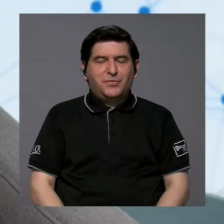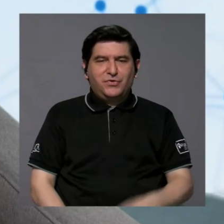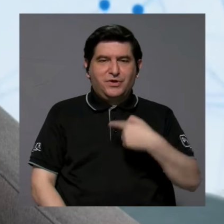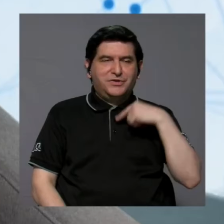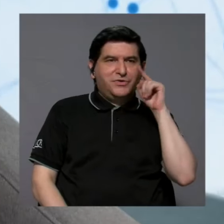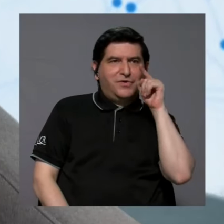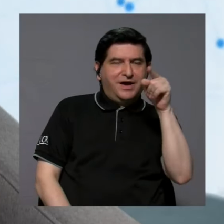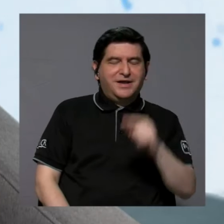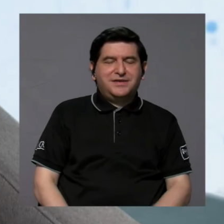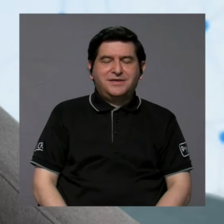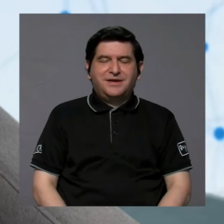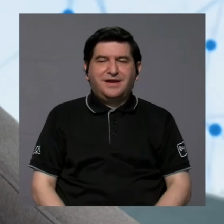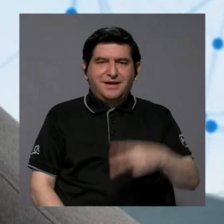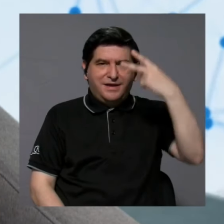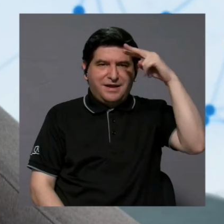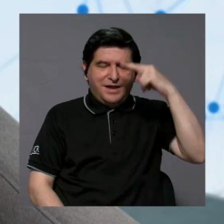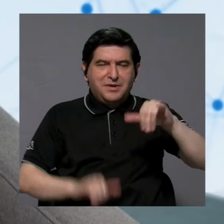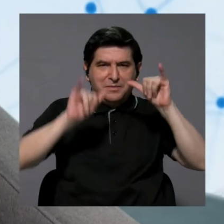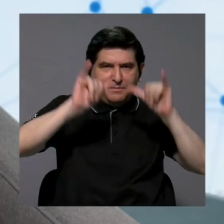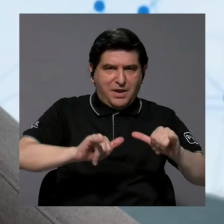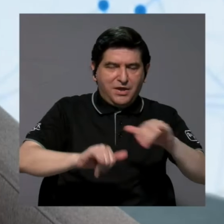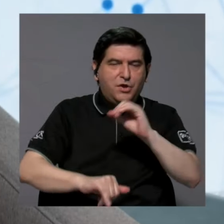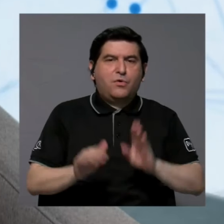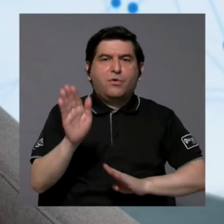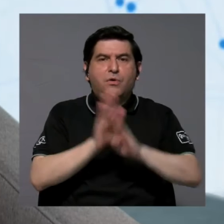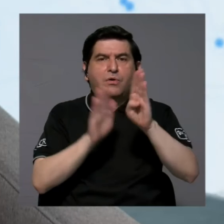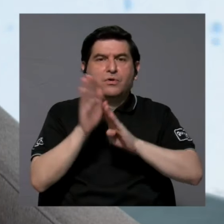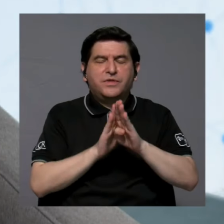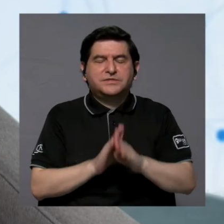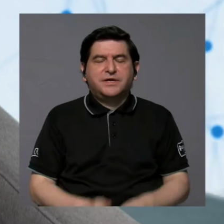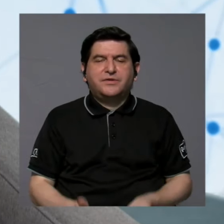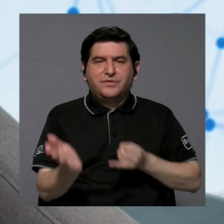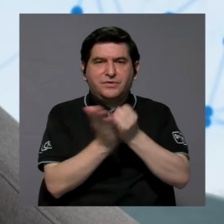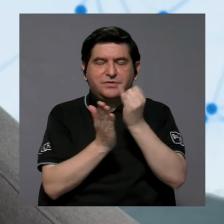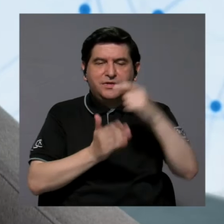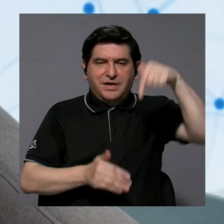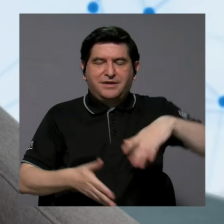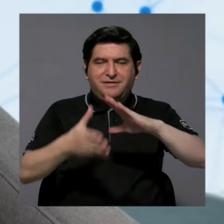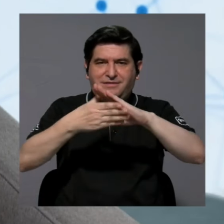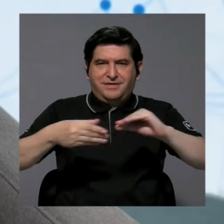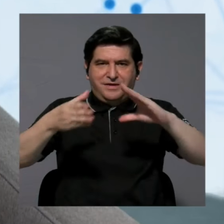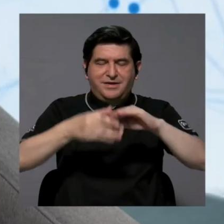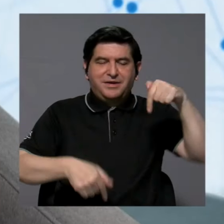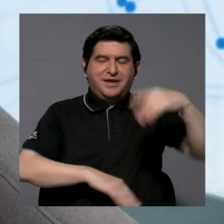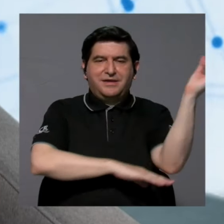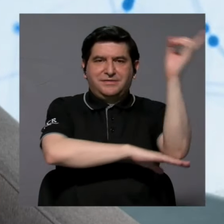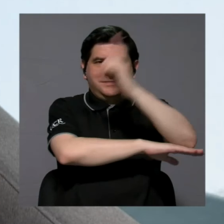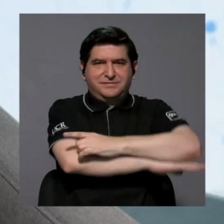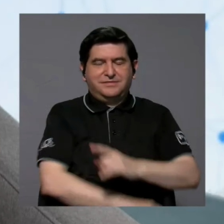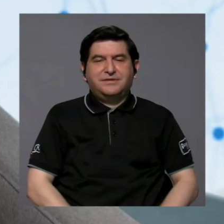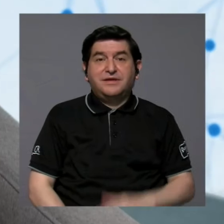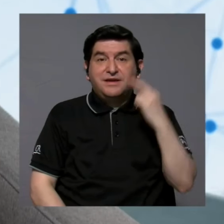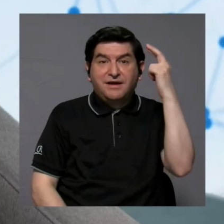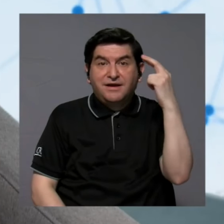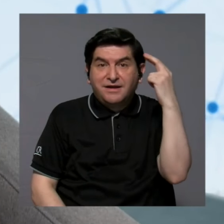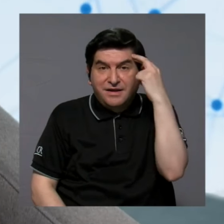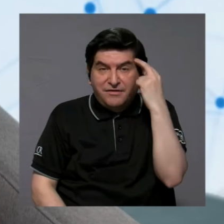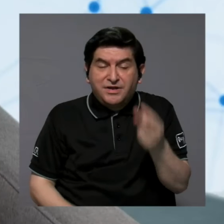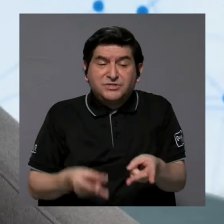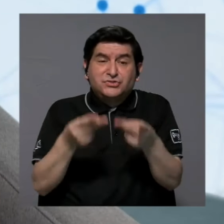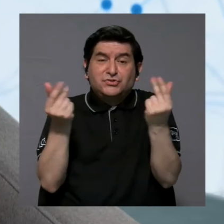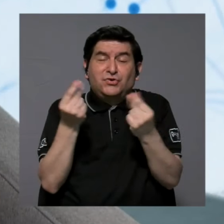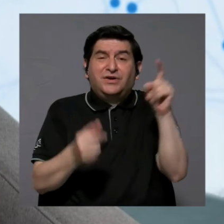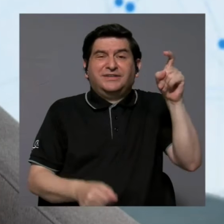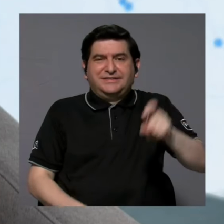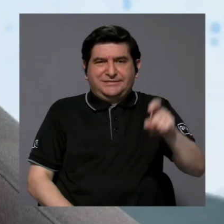sostenerme allá en México, ni tampoco desarrollar la investigación que vamos a comentar el día de hoy, por los costos